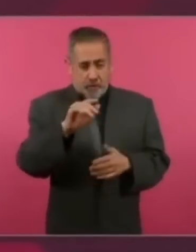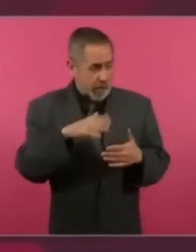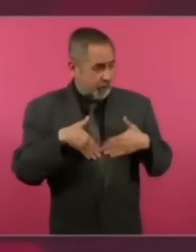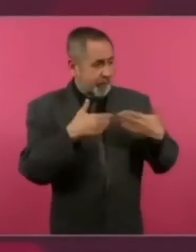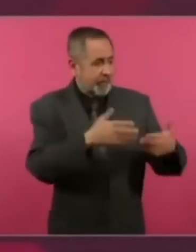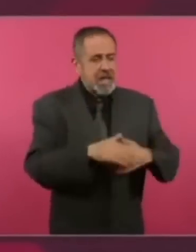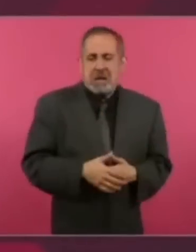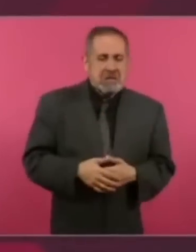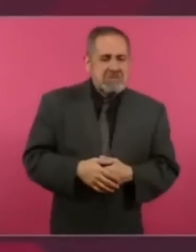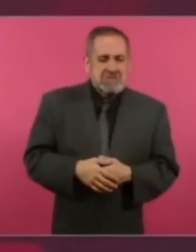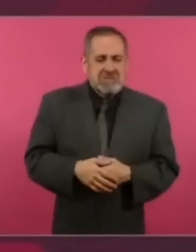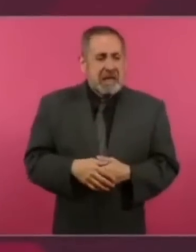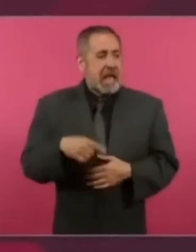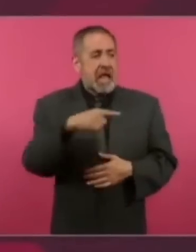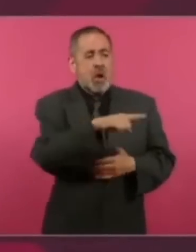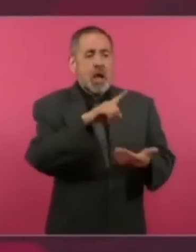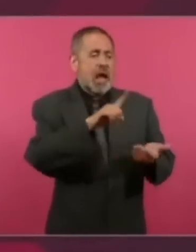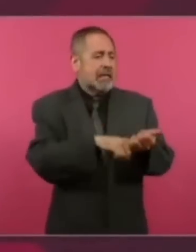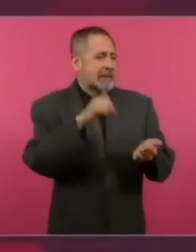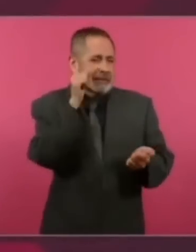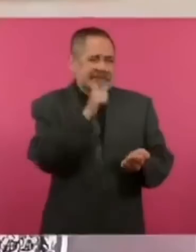si siempre han estado